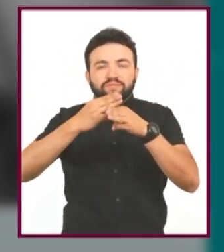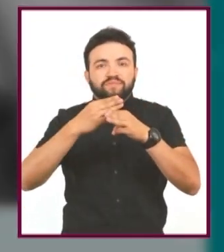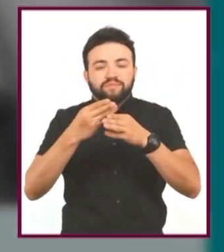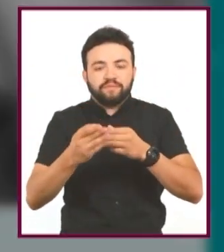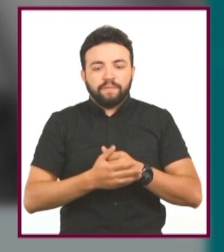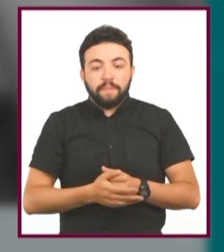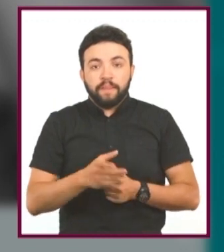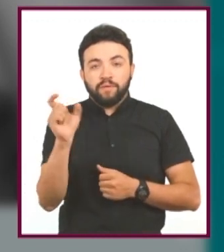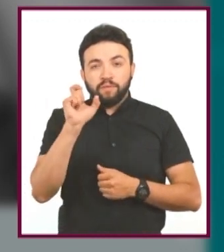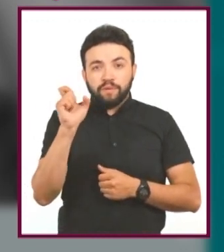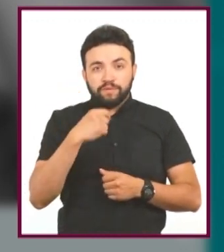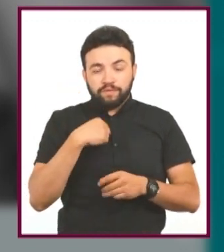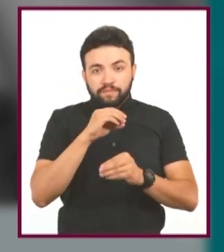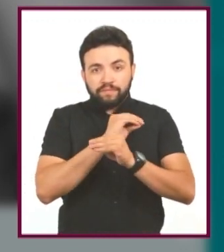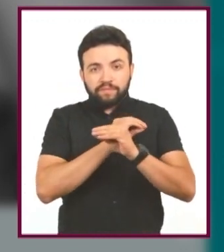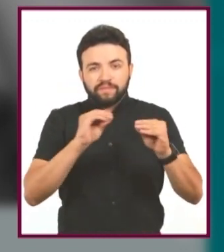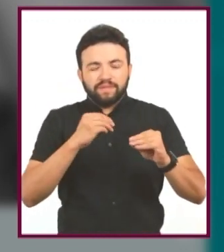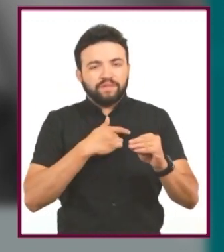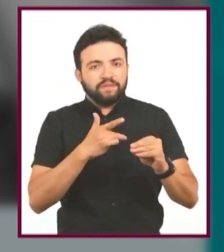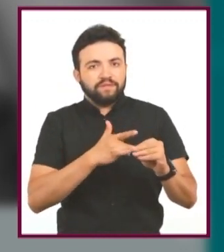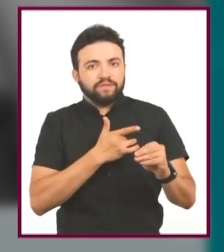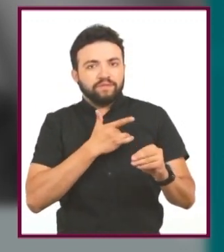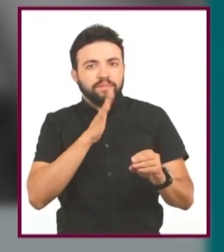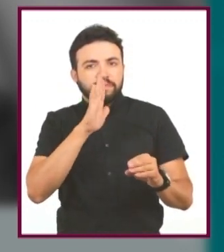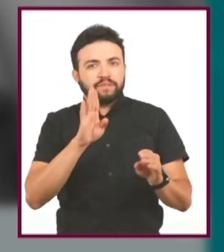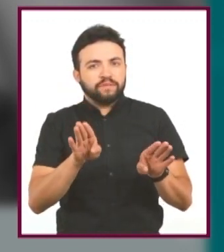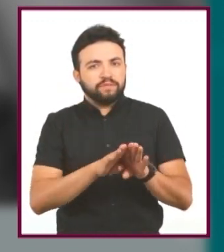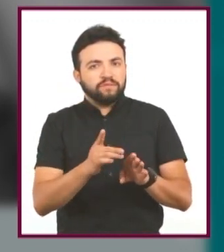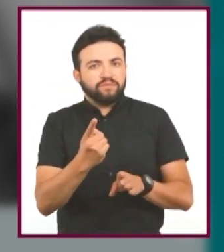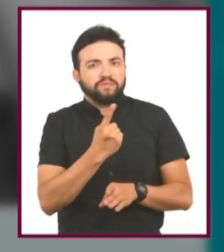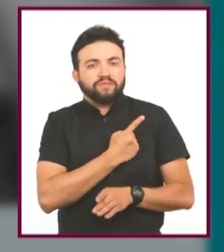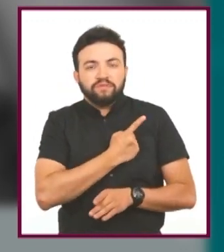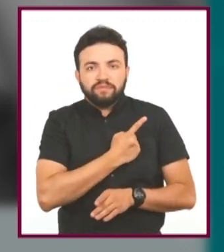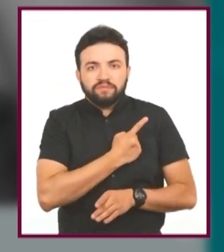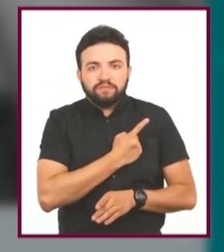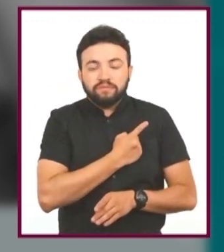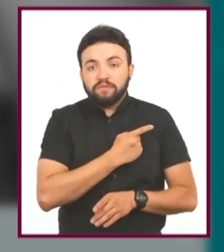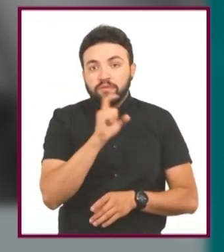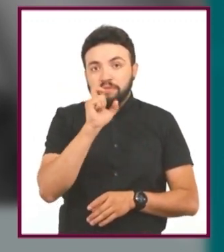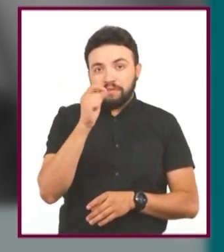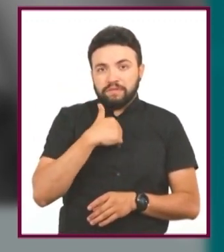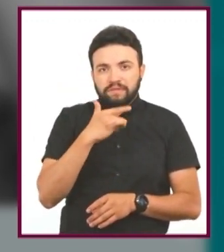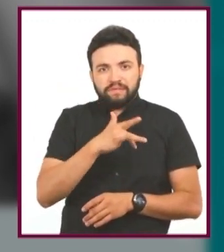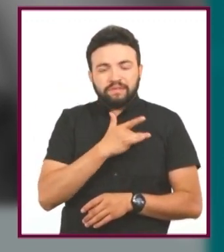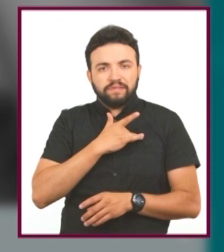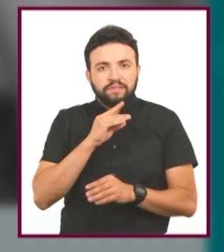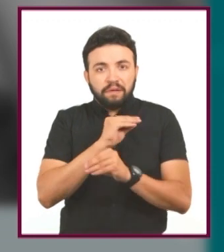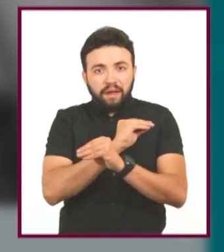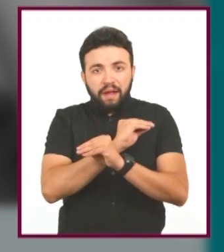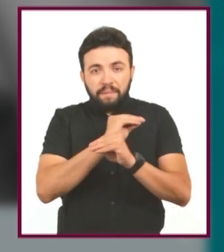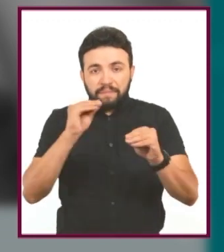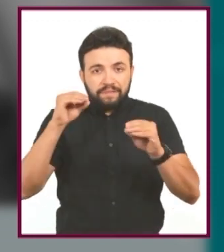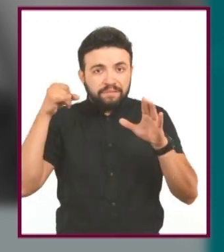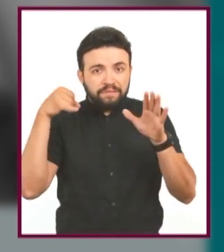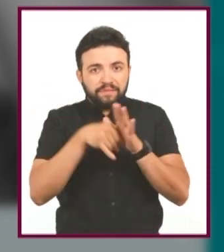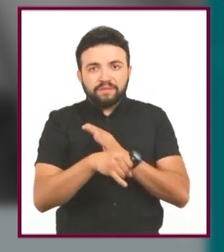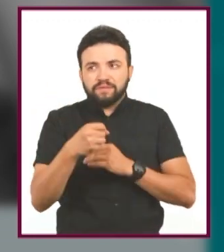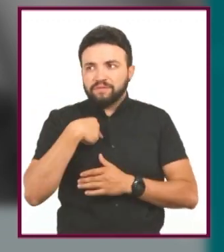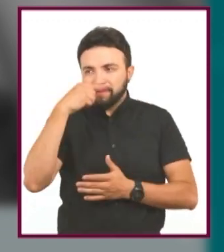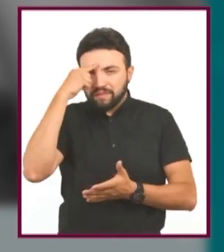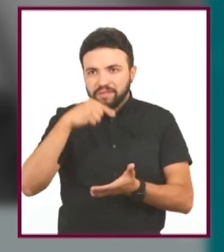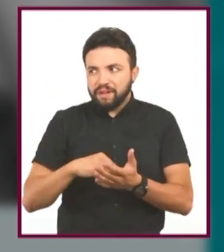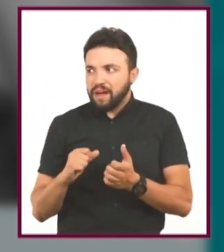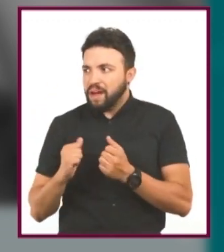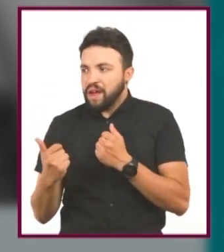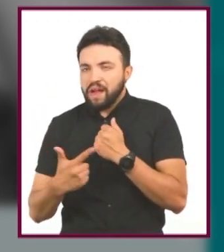Que cuando estoy en silencio me siento muy, muy solo. Cuando siento un silencio así absoluto, siento que algo